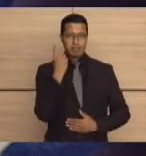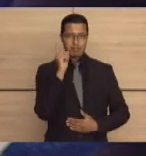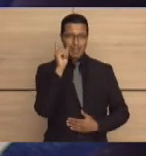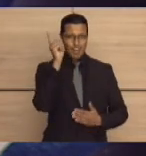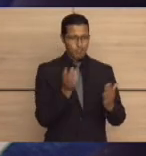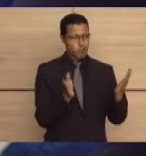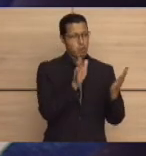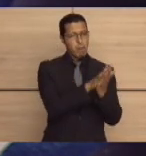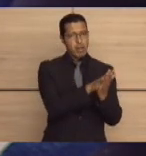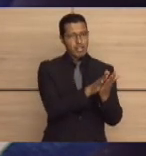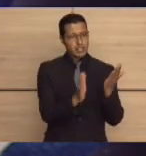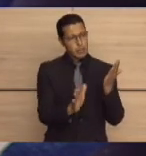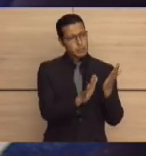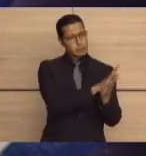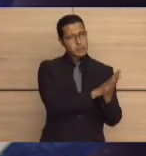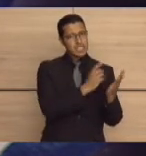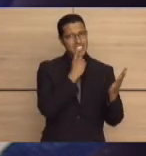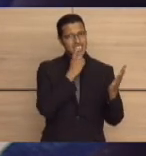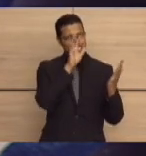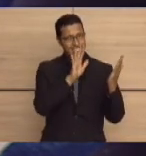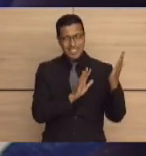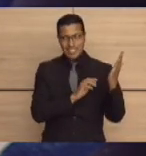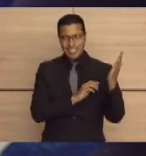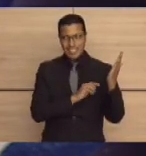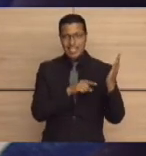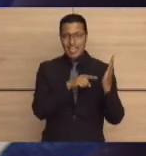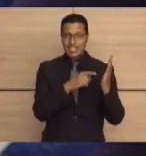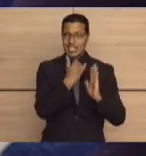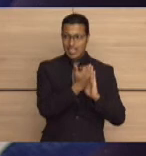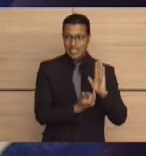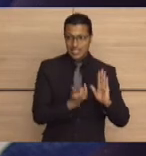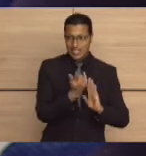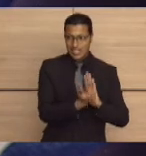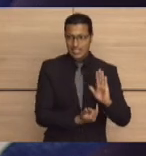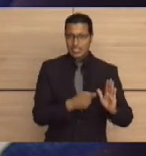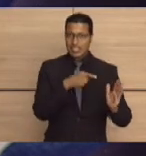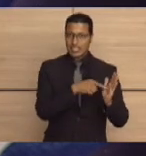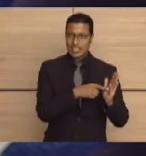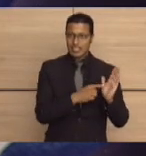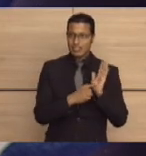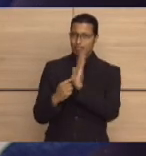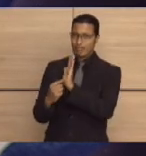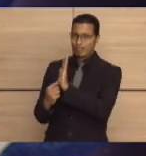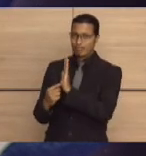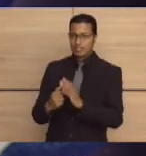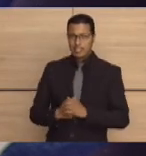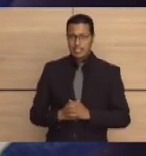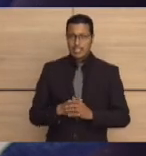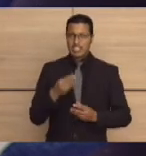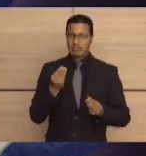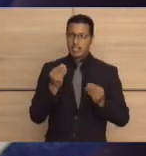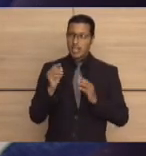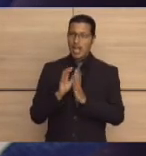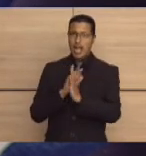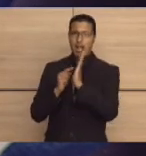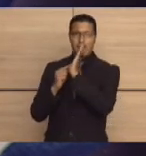hacer láminas. Y esas láminas no fueron un capricho esteticista, sino una necesidad de la ciencia para transmitir lo